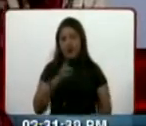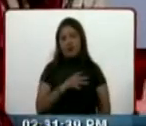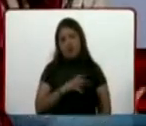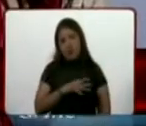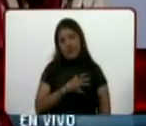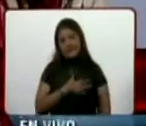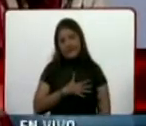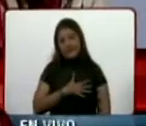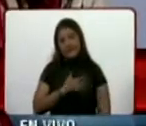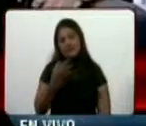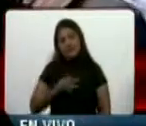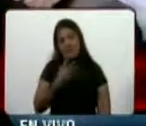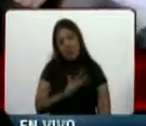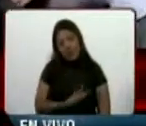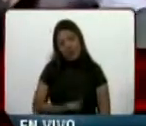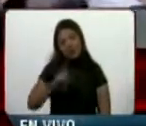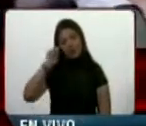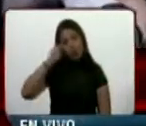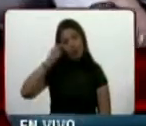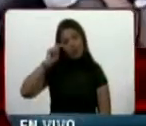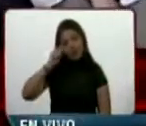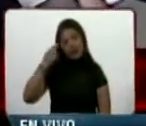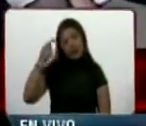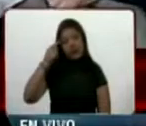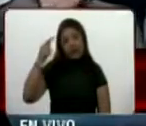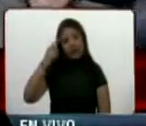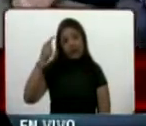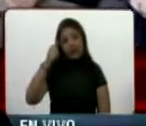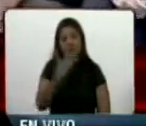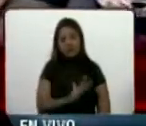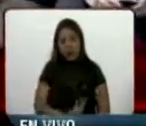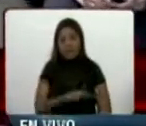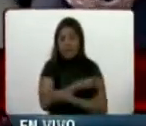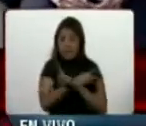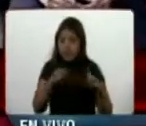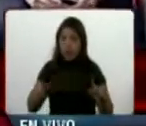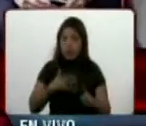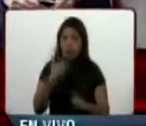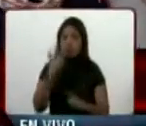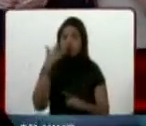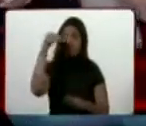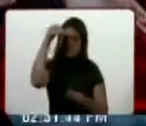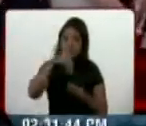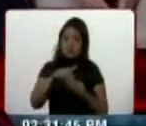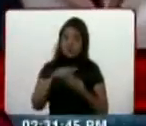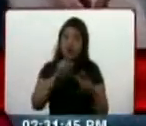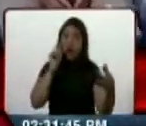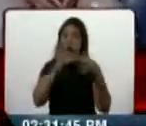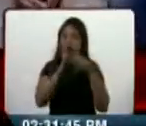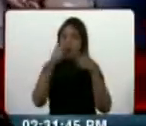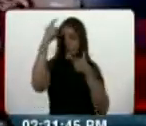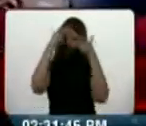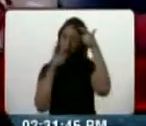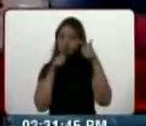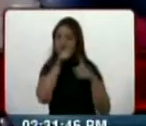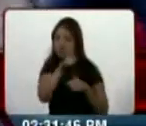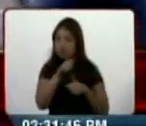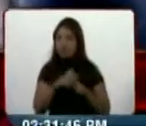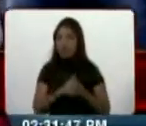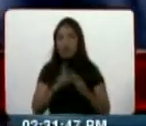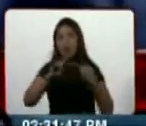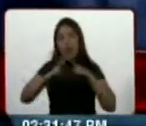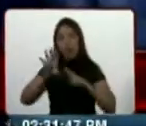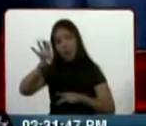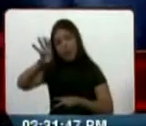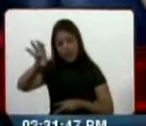está acompañando, el recuerdo, la nostalgia, el cumplir con el gigante, el cumplir con la patria, lo